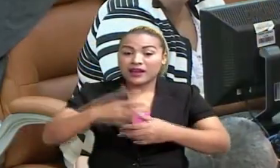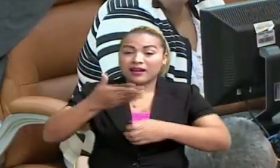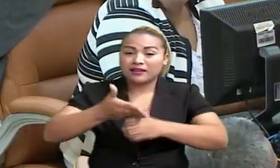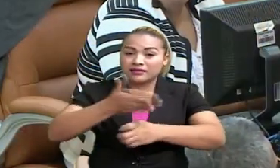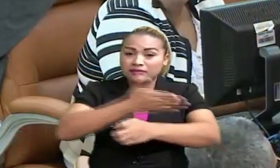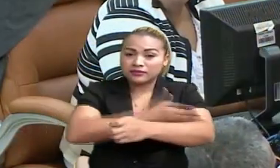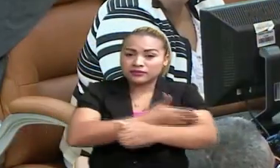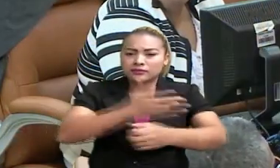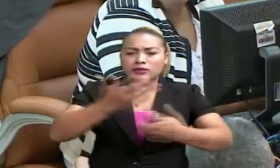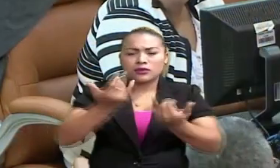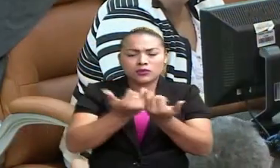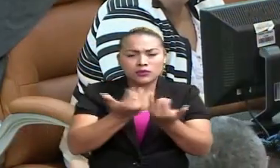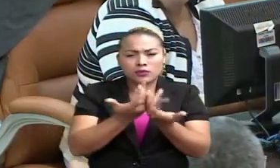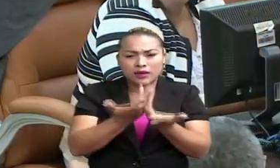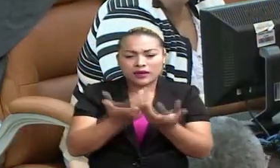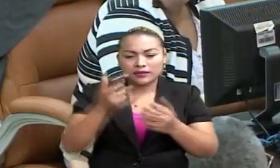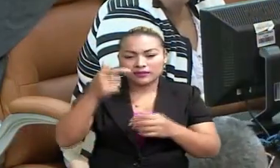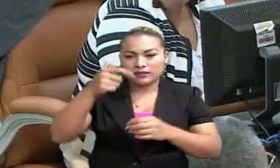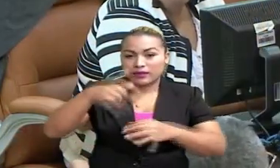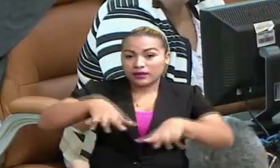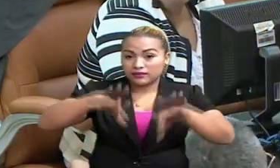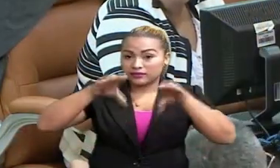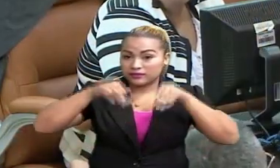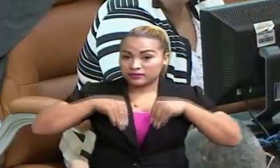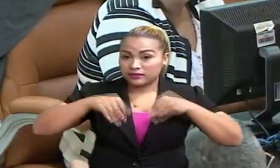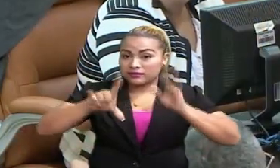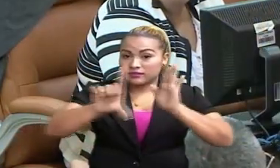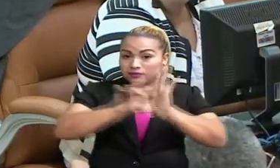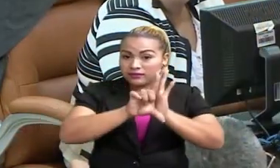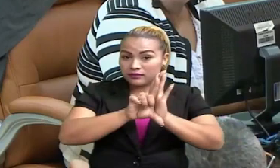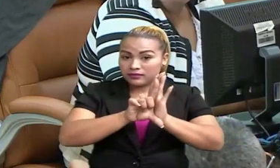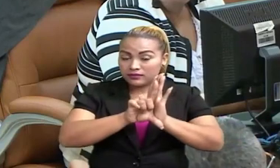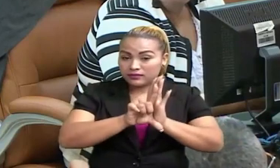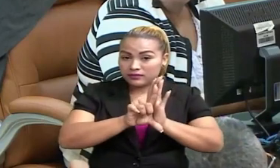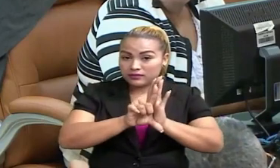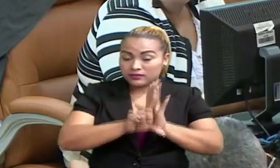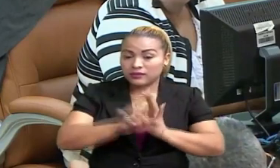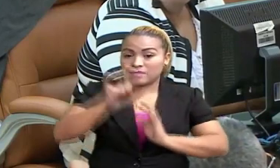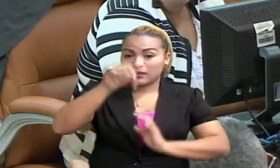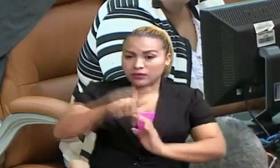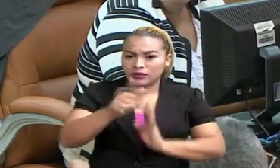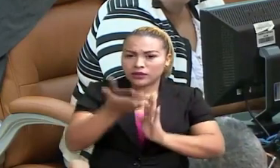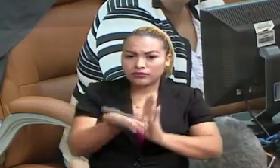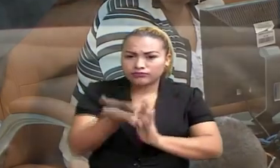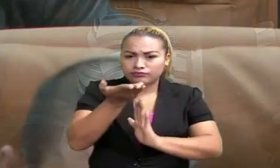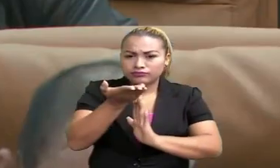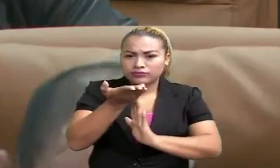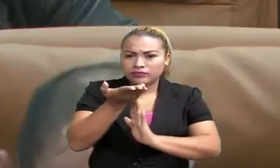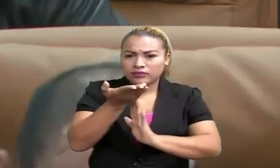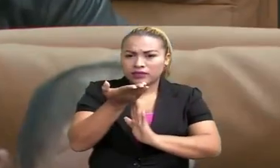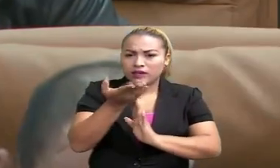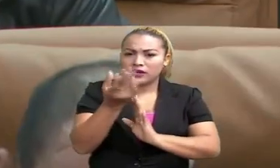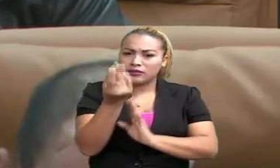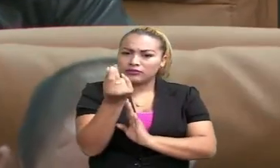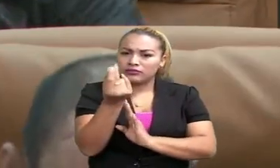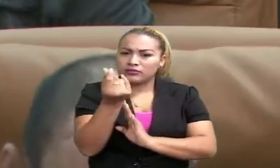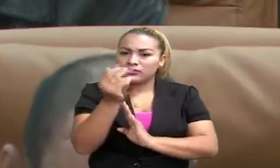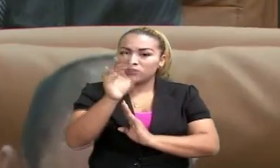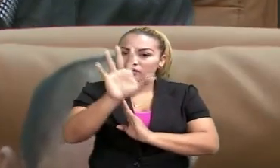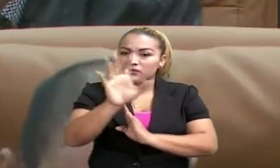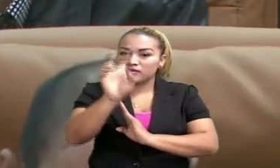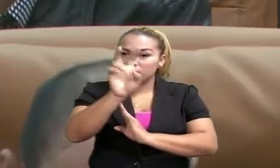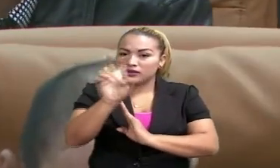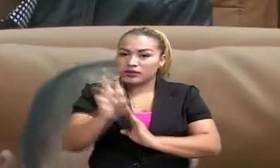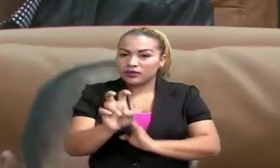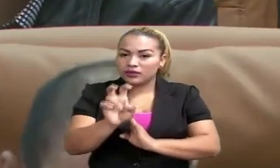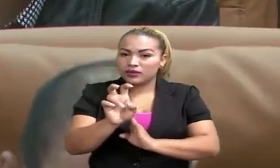reforma fiscal se va a incrementar 5 córdobas más el